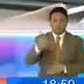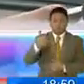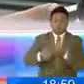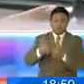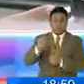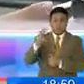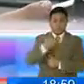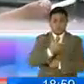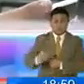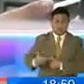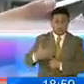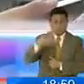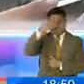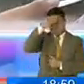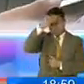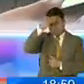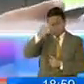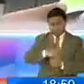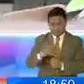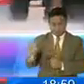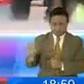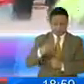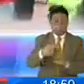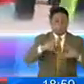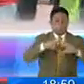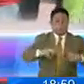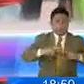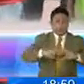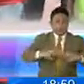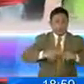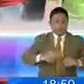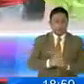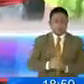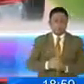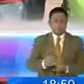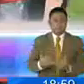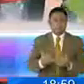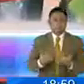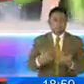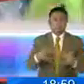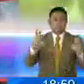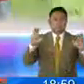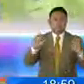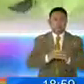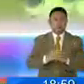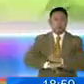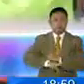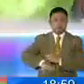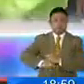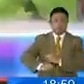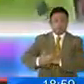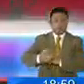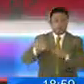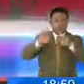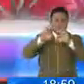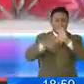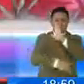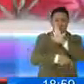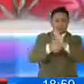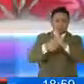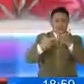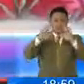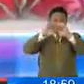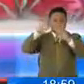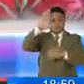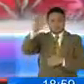a la vicepresidencia por Alianza País, Jorge Glass, en la investigación que se sigue en torno a los casos de corrupción de Petroecuador y